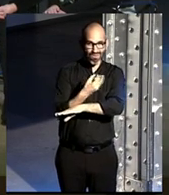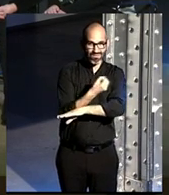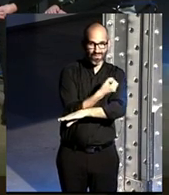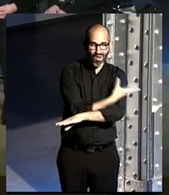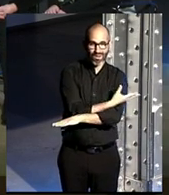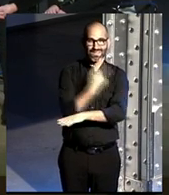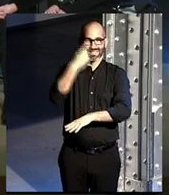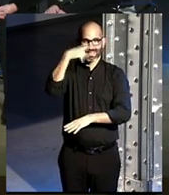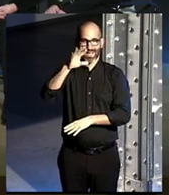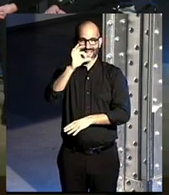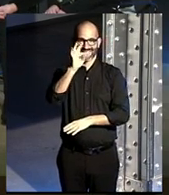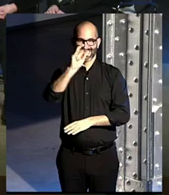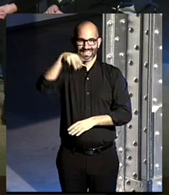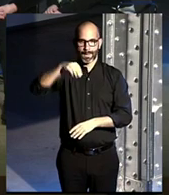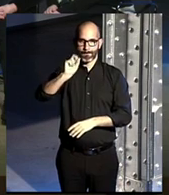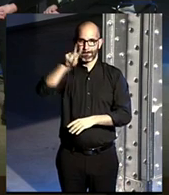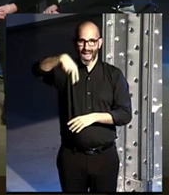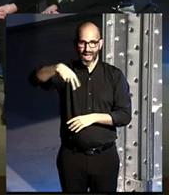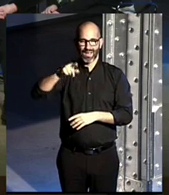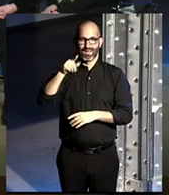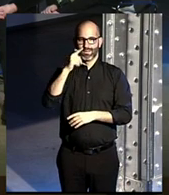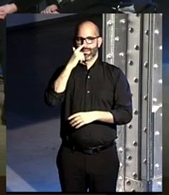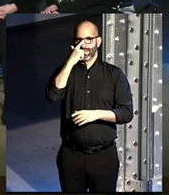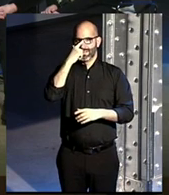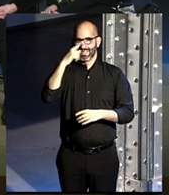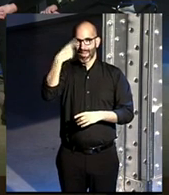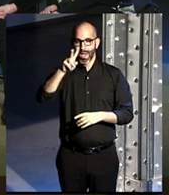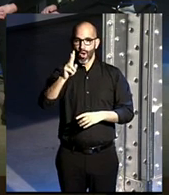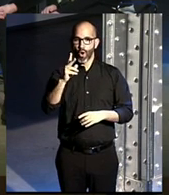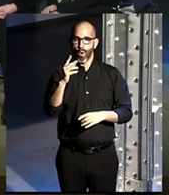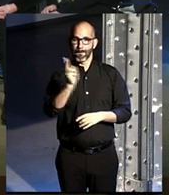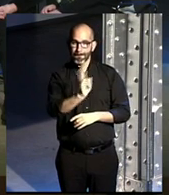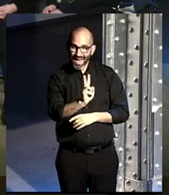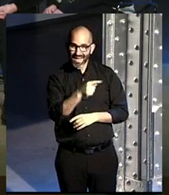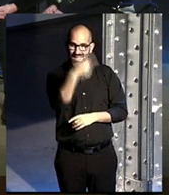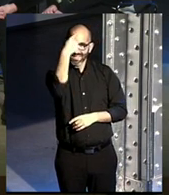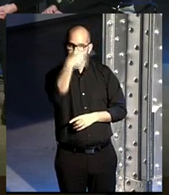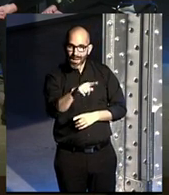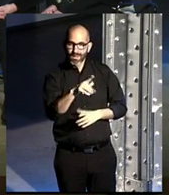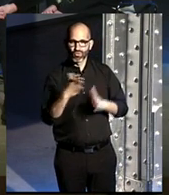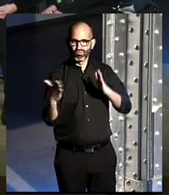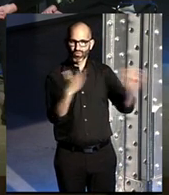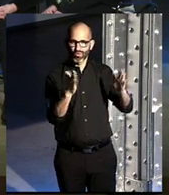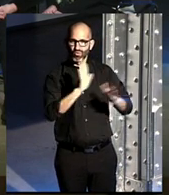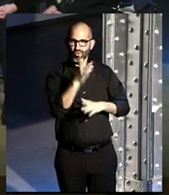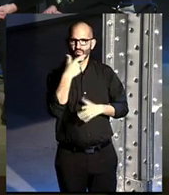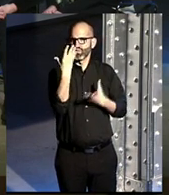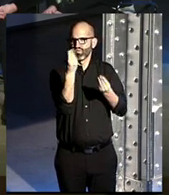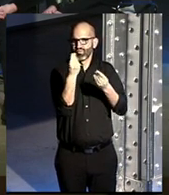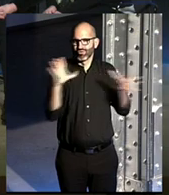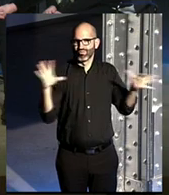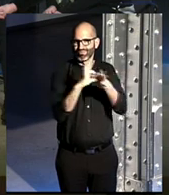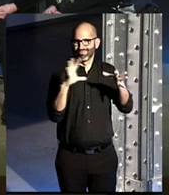el famoso steampunk, tiene en Julio Verne, o por lo menos en la iconografía verniana, muchísimos ítems, ¿no? Entonces tenía